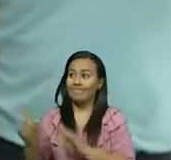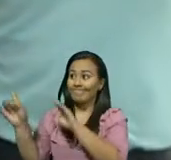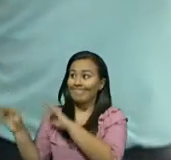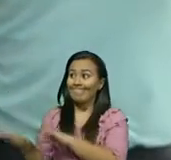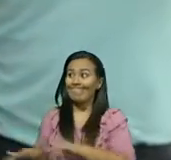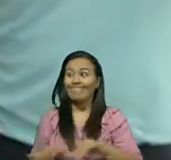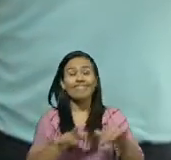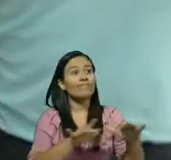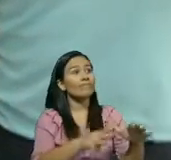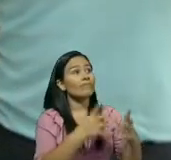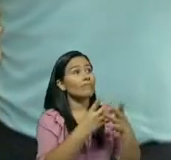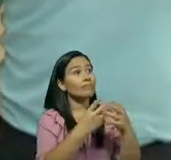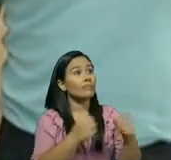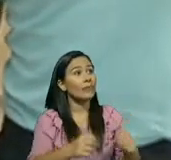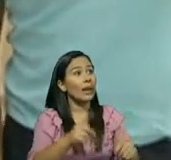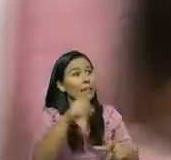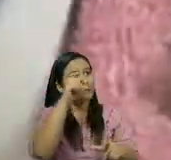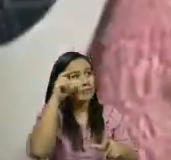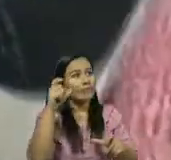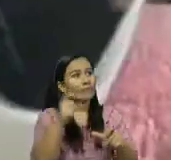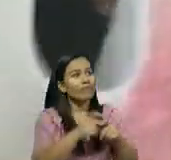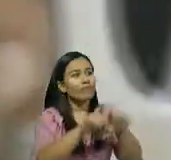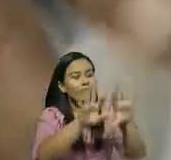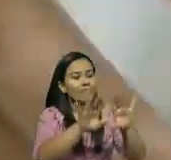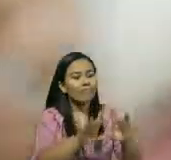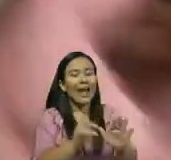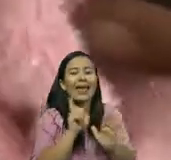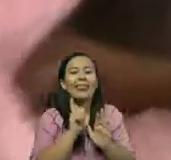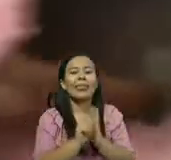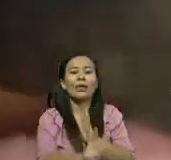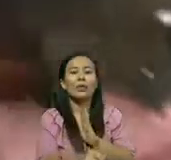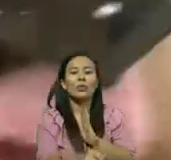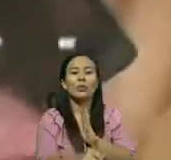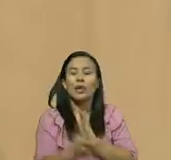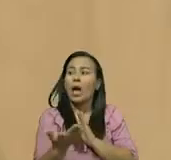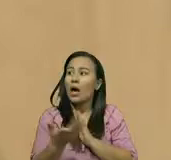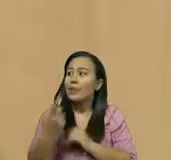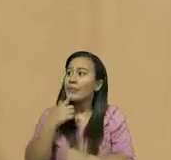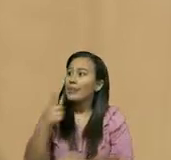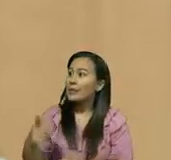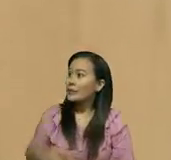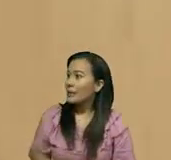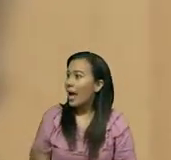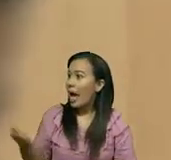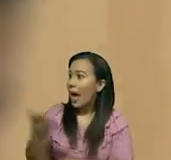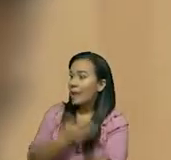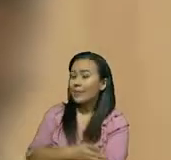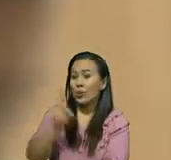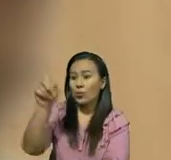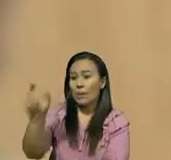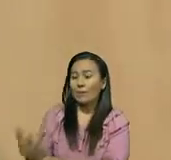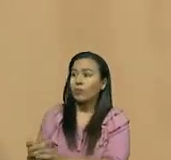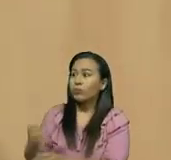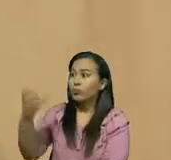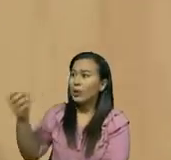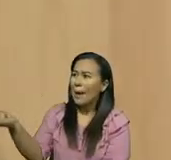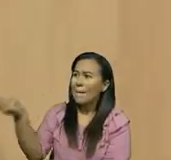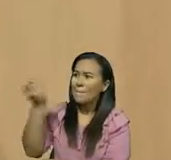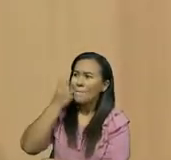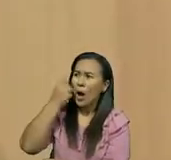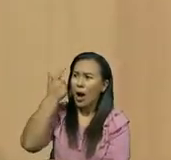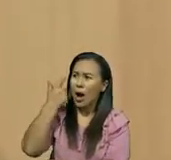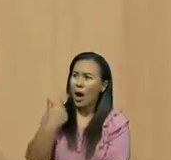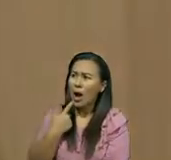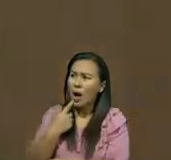flagrancia en el cuartel modelo a sentar la denuncia y a contarle a la fiscalía que un vecino le reventó una botella de vidrio en la cara y lo dejó inconsciente durante